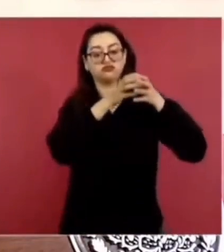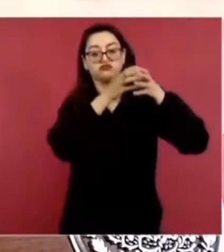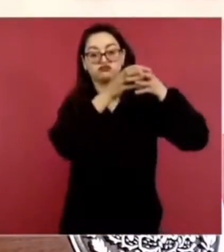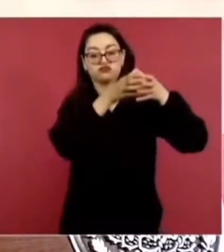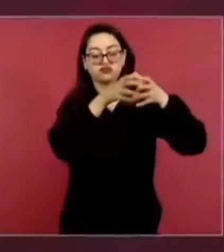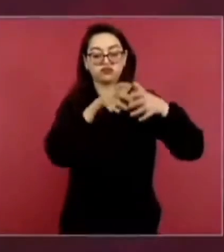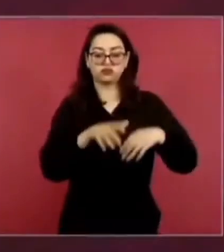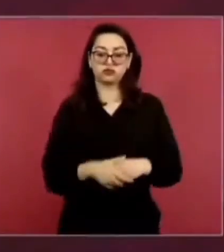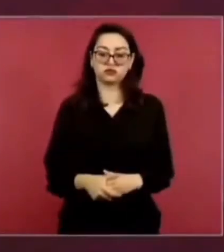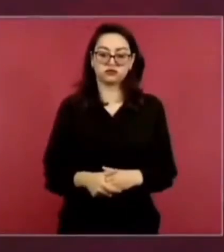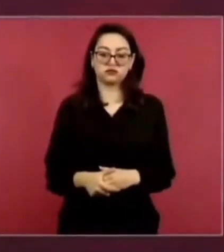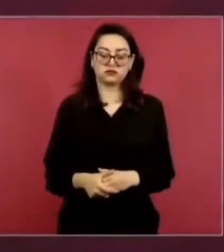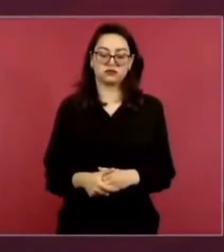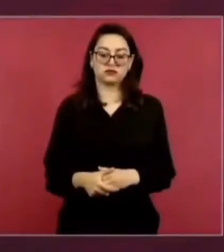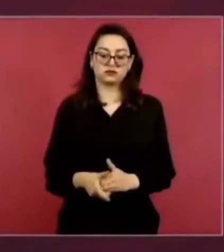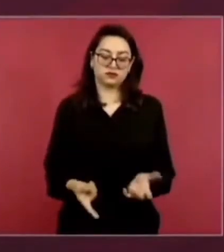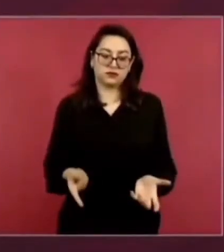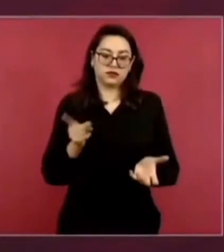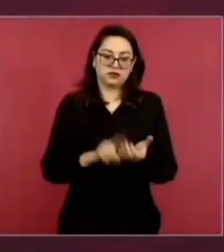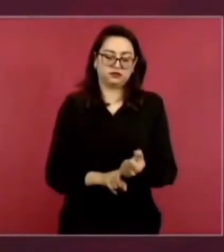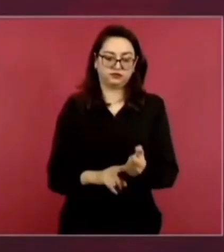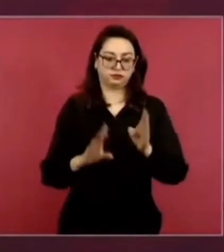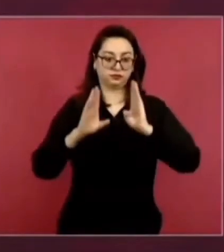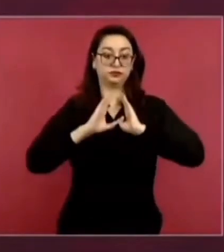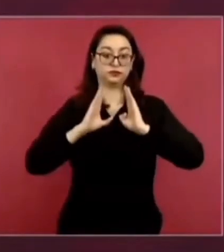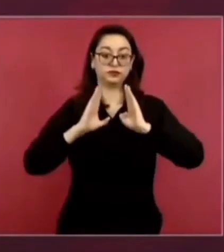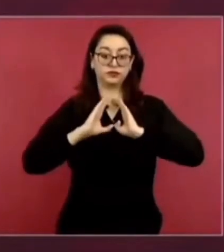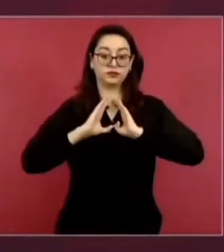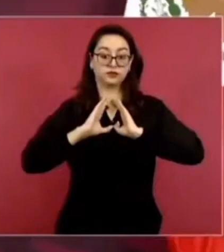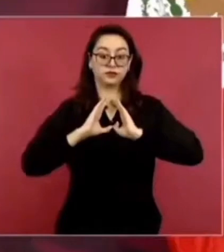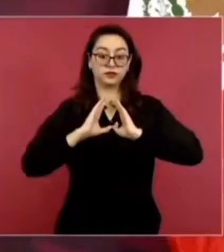Al interior de la defensa.